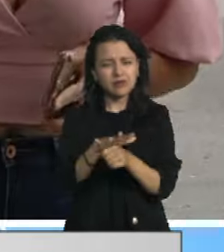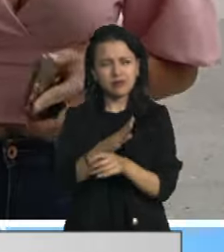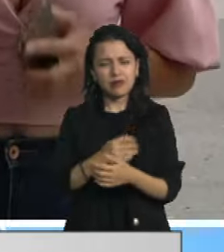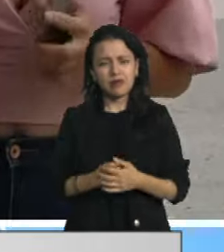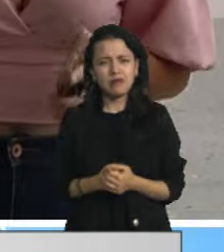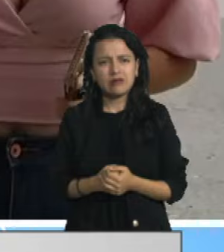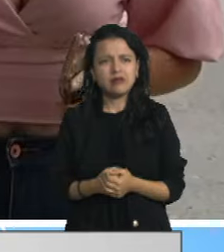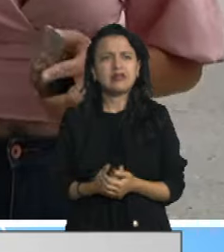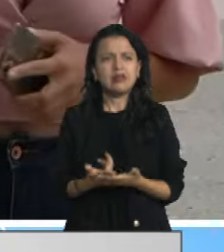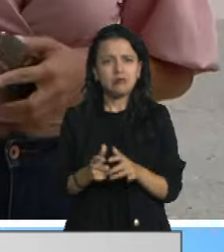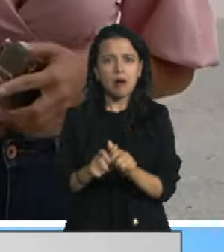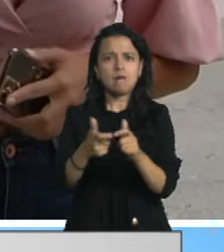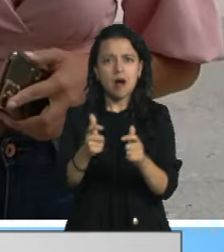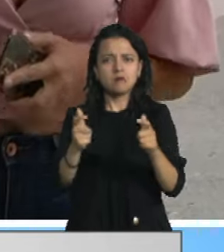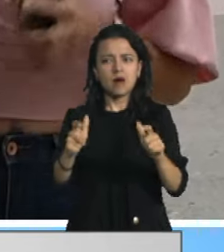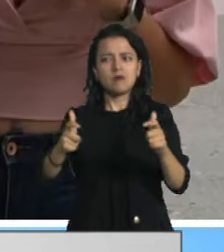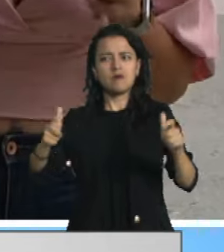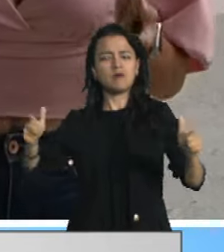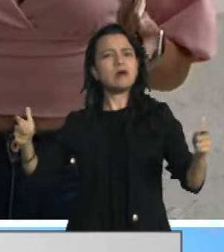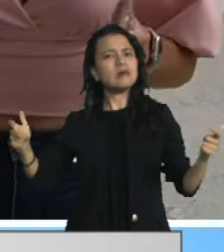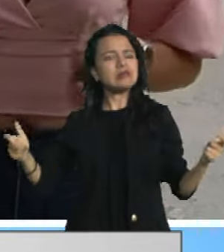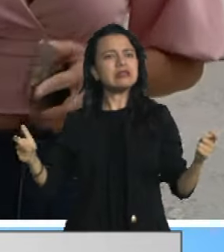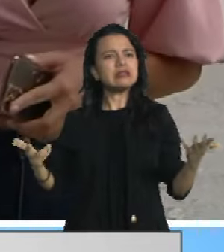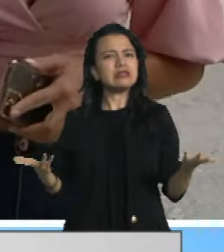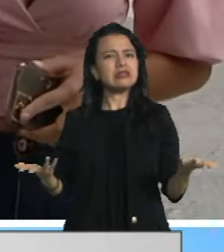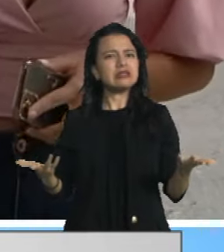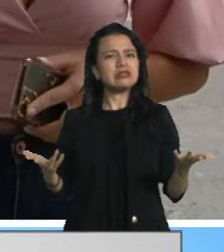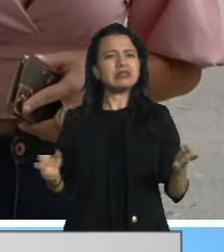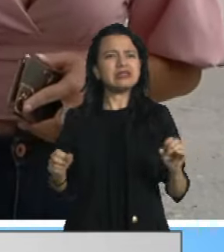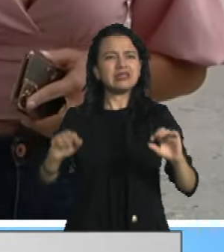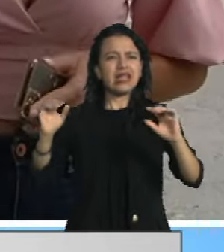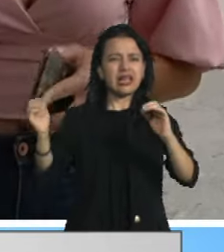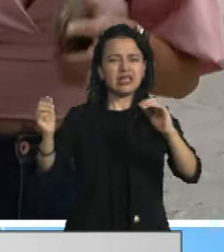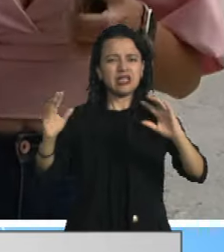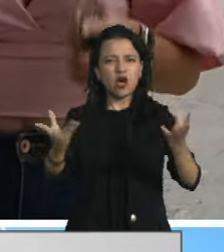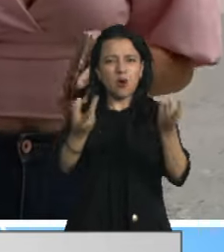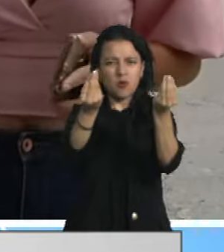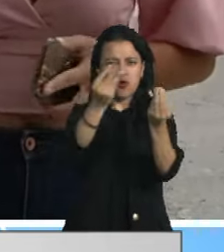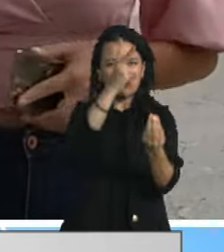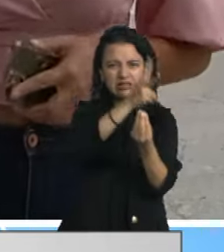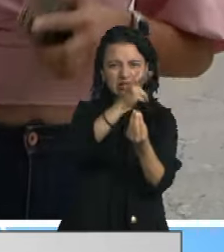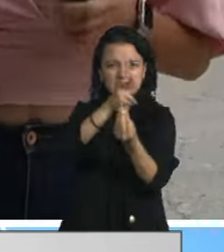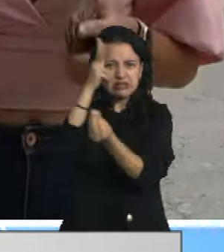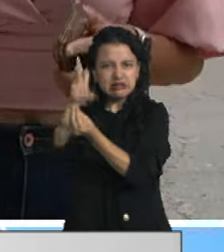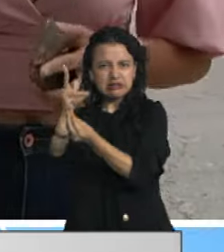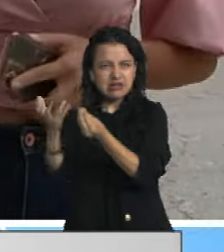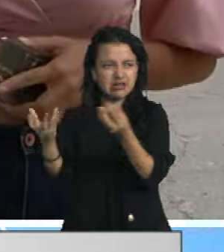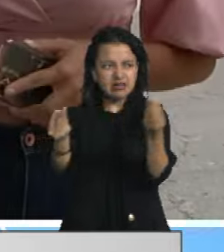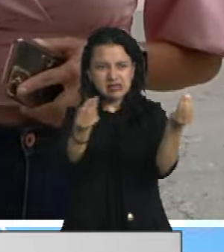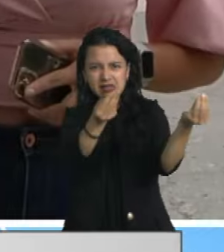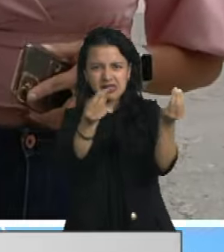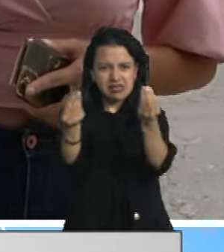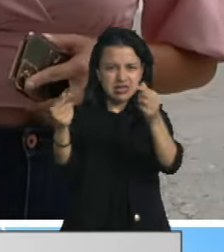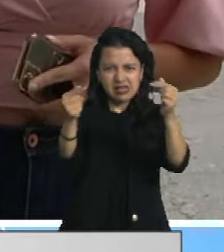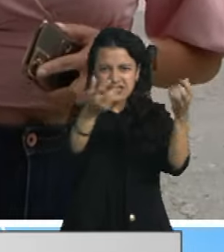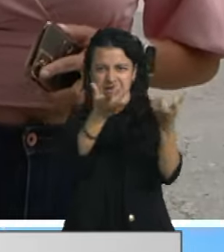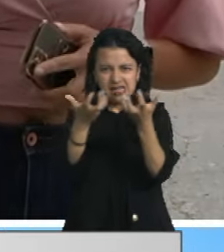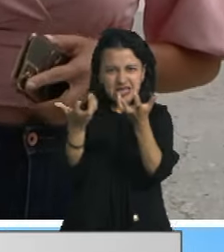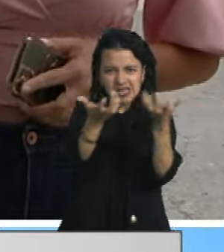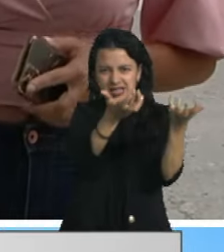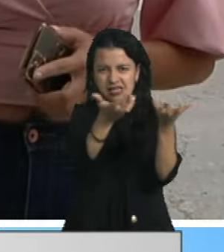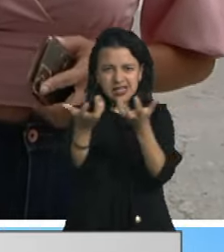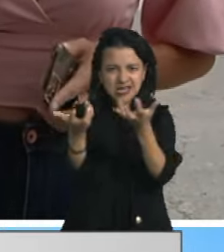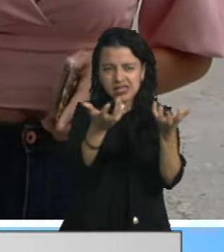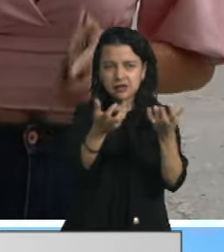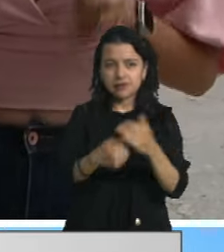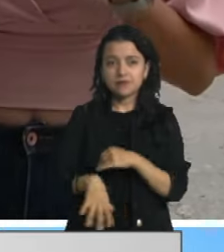esto por el aumento que ha venido registrando la ciudad en cuanto al enfrentamiento de pandillas. El hecho quedó registrado en un video